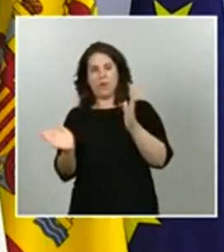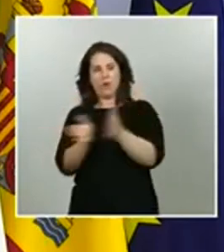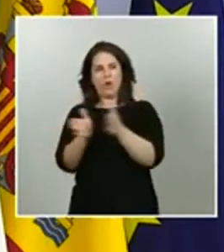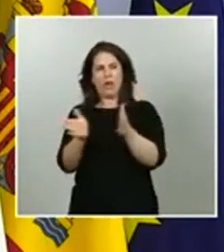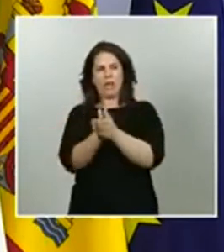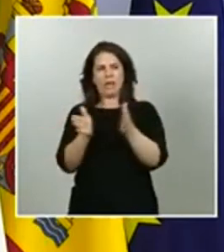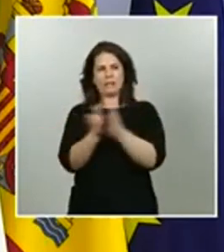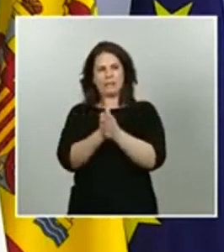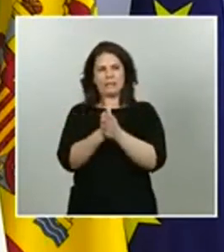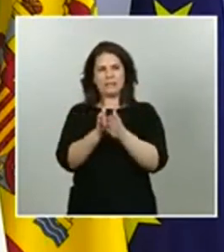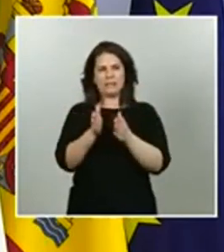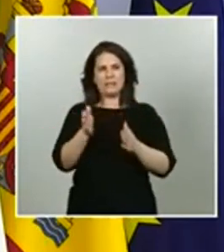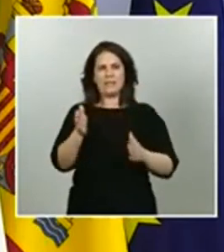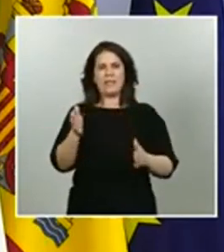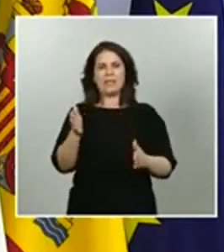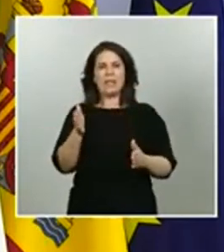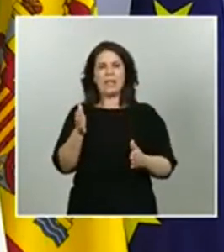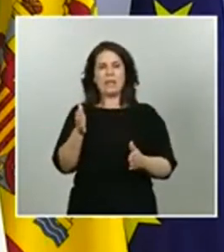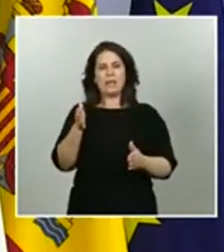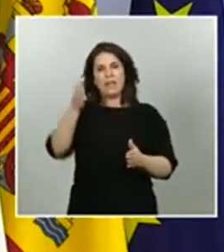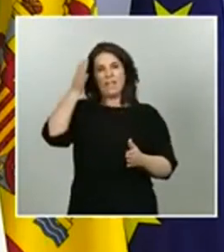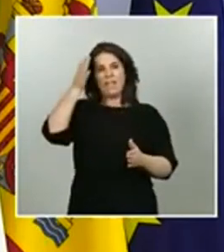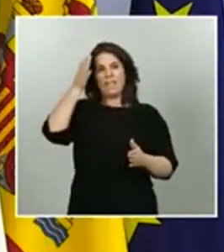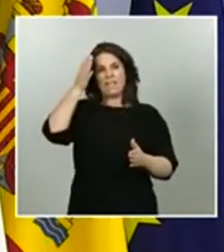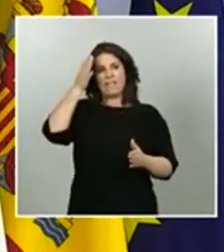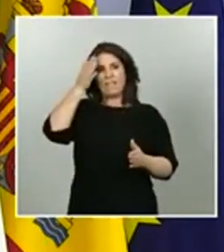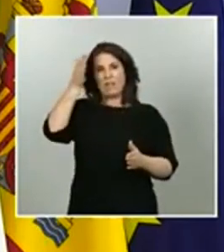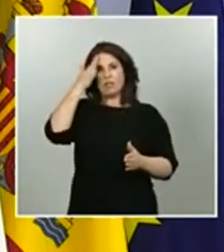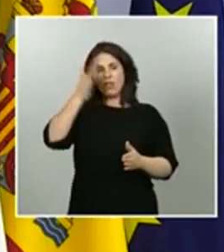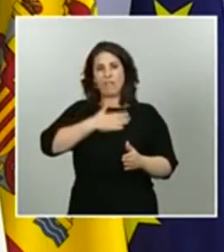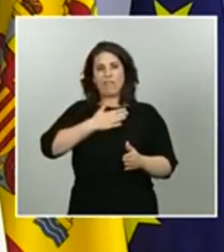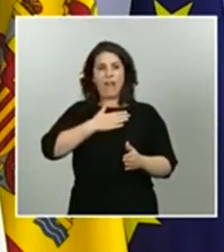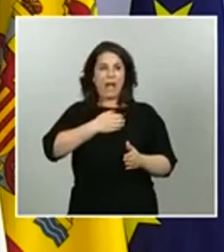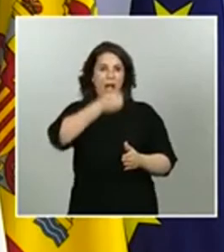por qué pertenecer a la familia, en este caso socialdemócrata, a la que